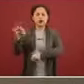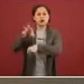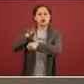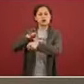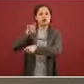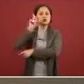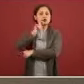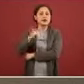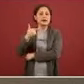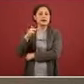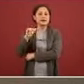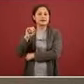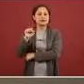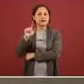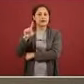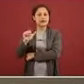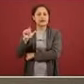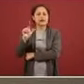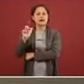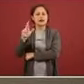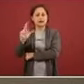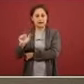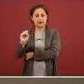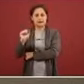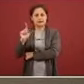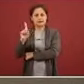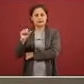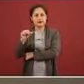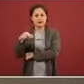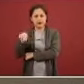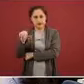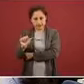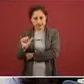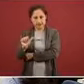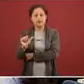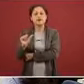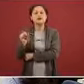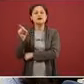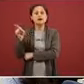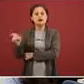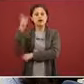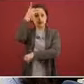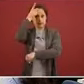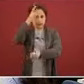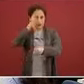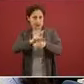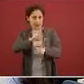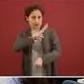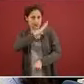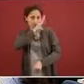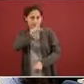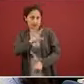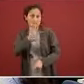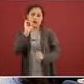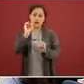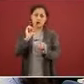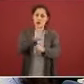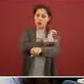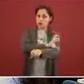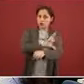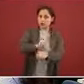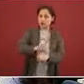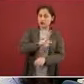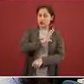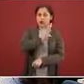Lara Saldaña. La doctora Lara Saldaña es la directora general o coordinadora general